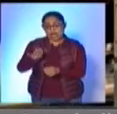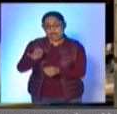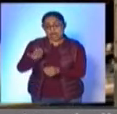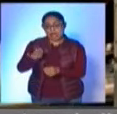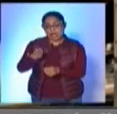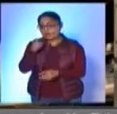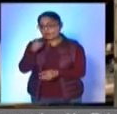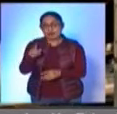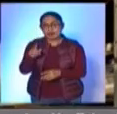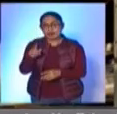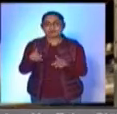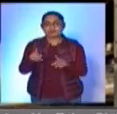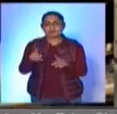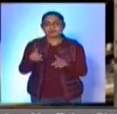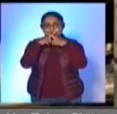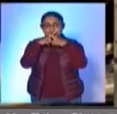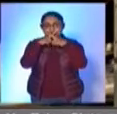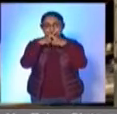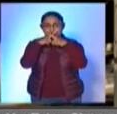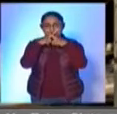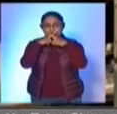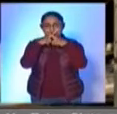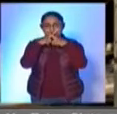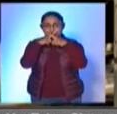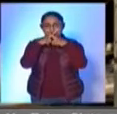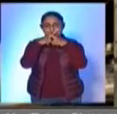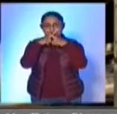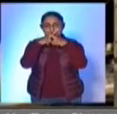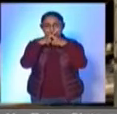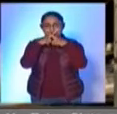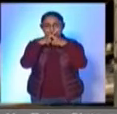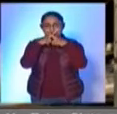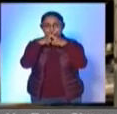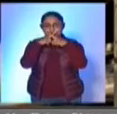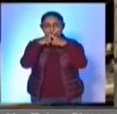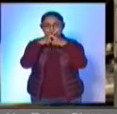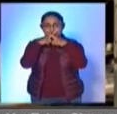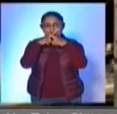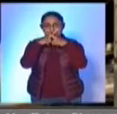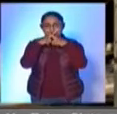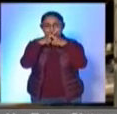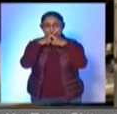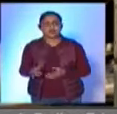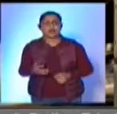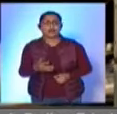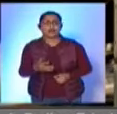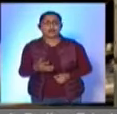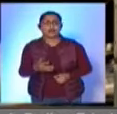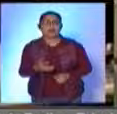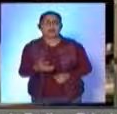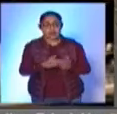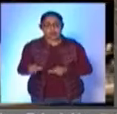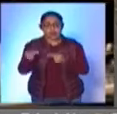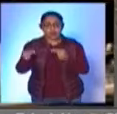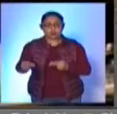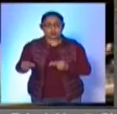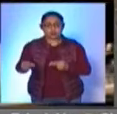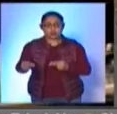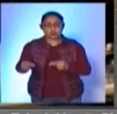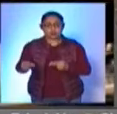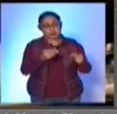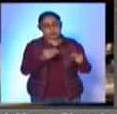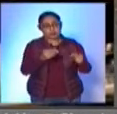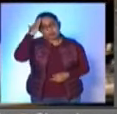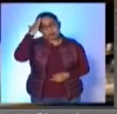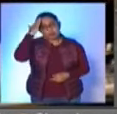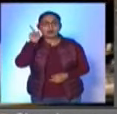la palabra, divididos en tres sectores: 20.000 para mujeres o cabezas de negocio de mujeres, 20.000 para